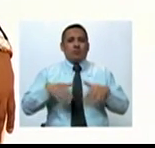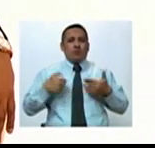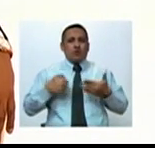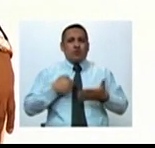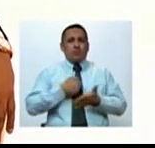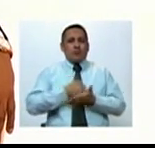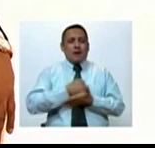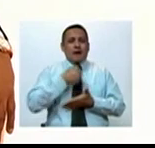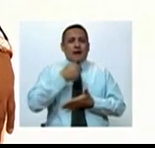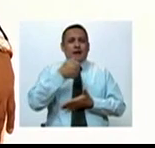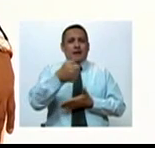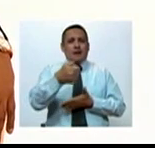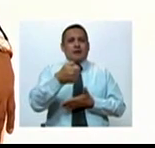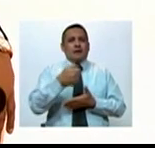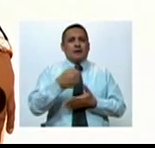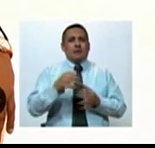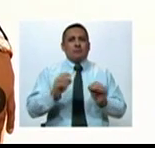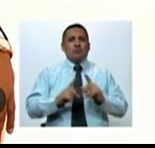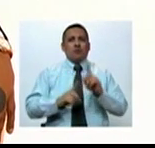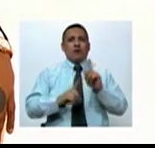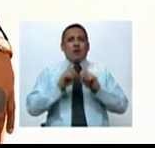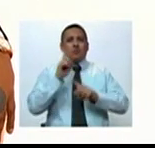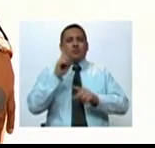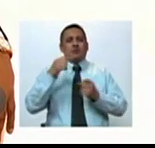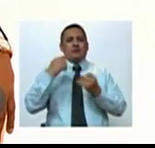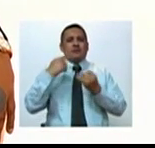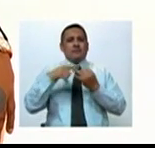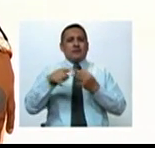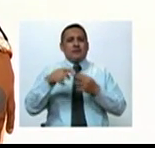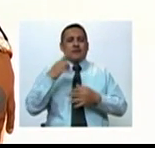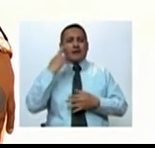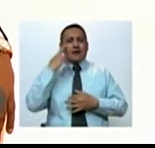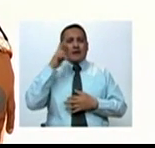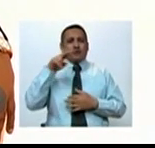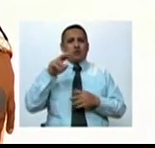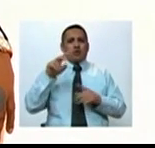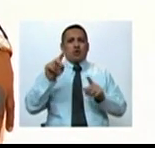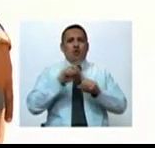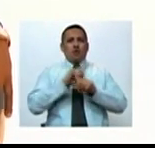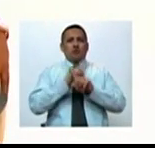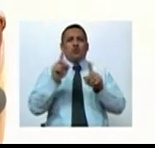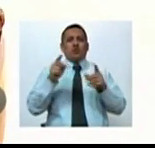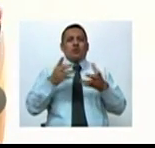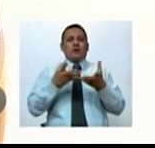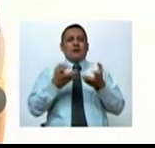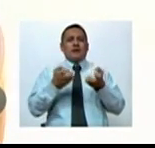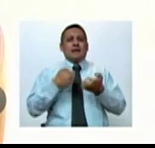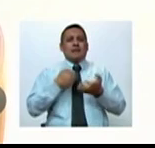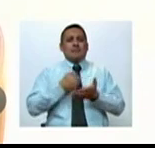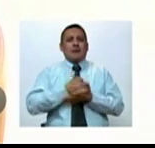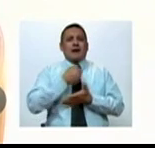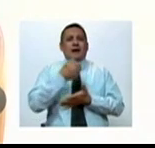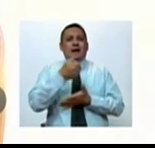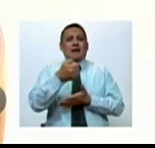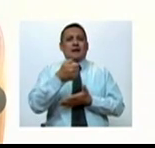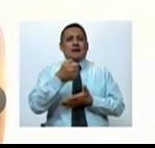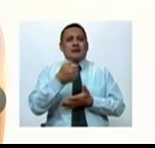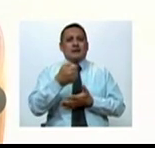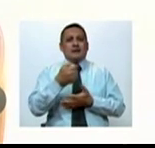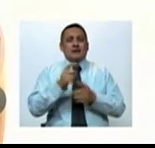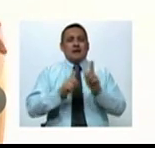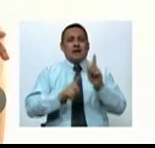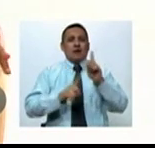podido pagar por una serie de razones o no han querido pagar y entonces han